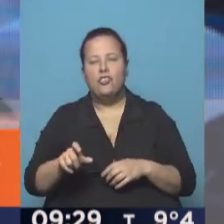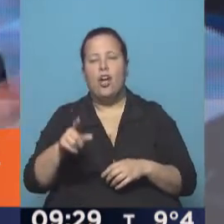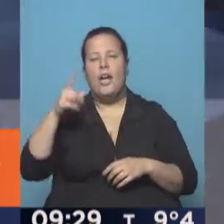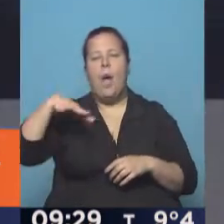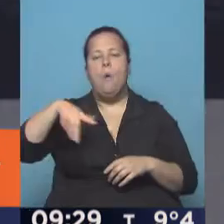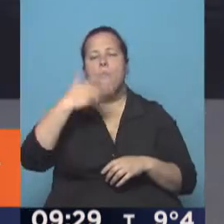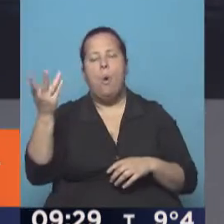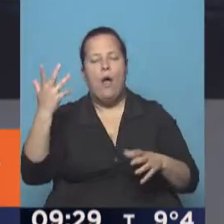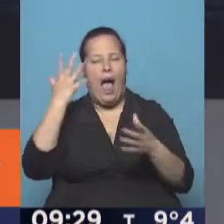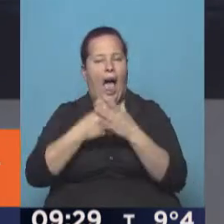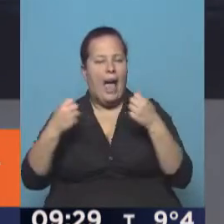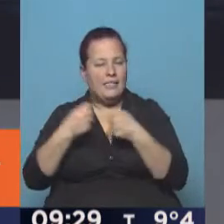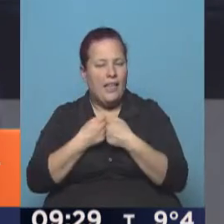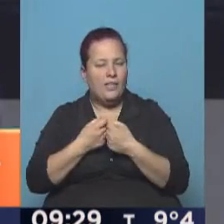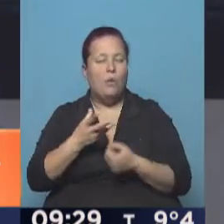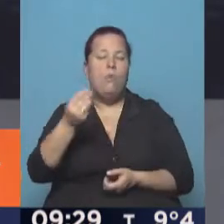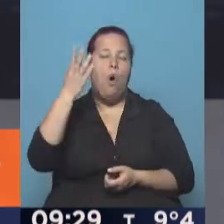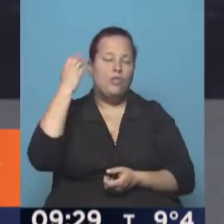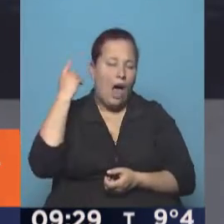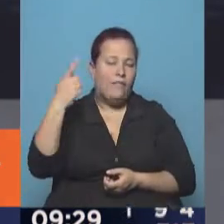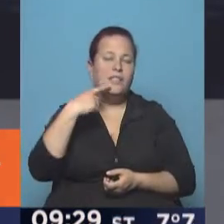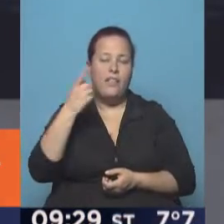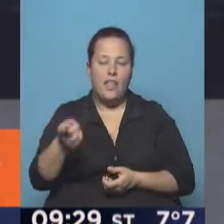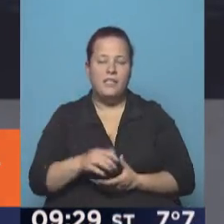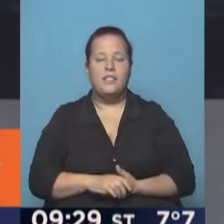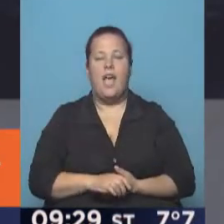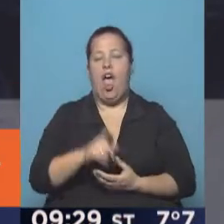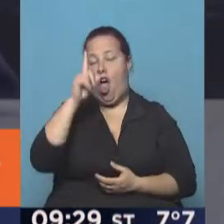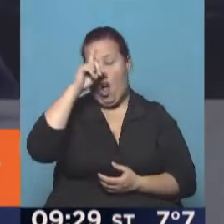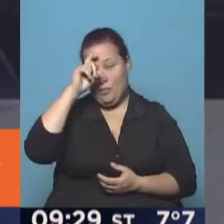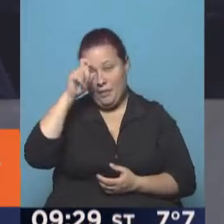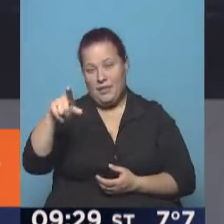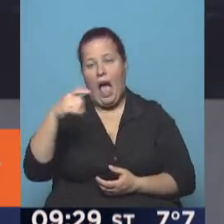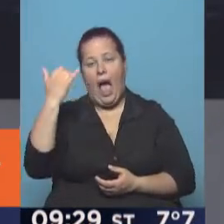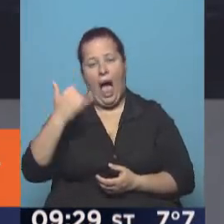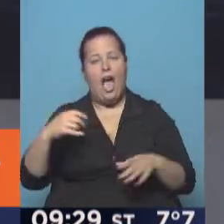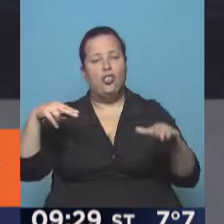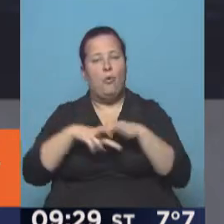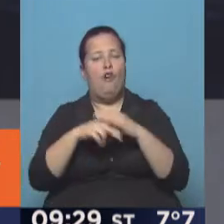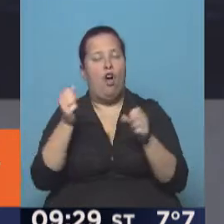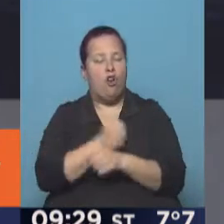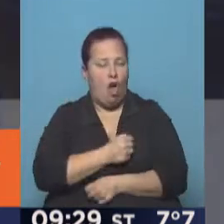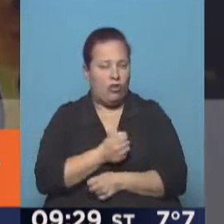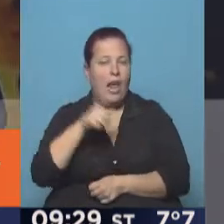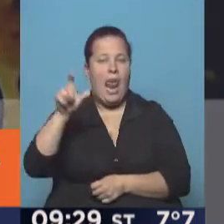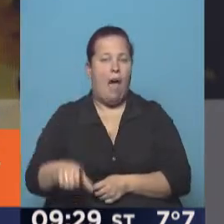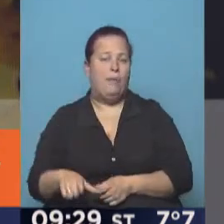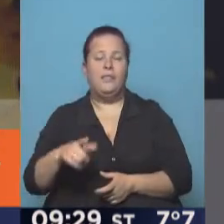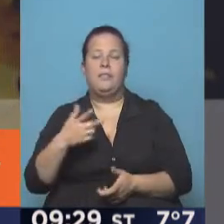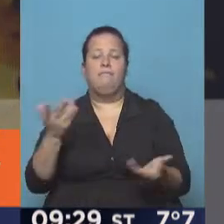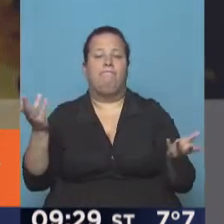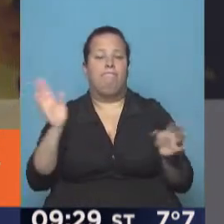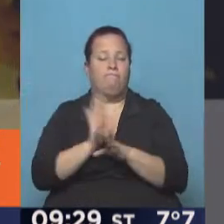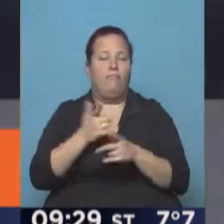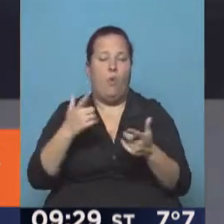sector público o se accidentó. ¿Cuántas veces escuchamos que los hospitales tenían los tomógrafos rotos? Ese paciente se quedaba